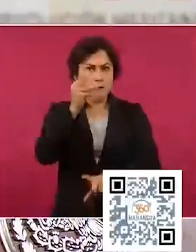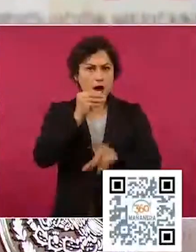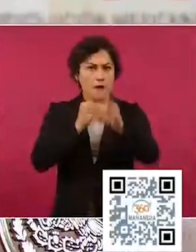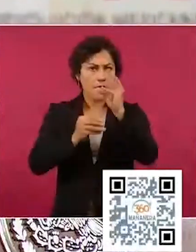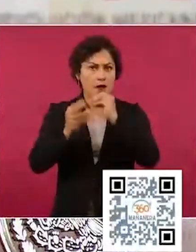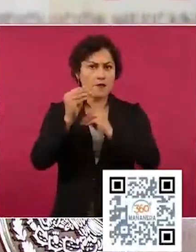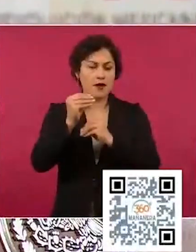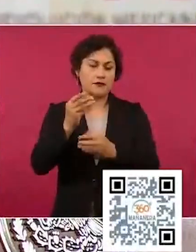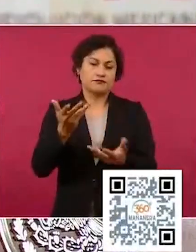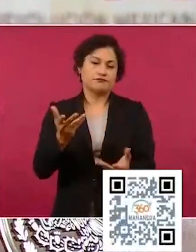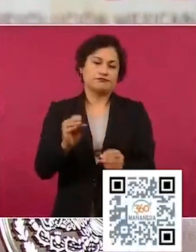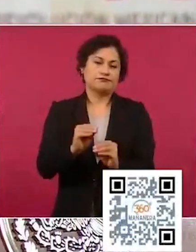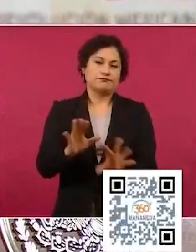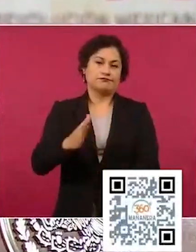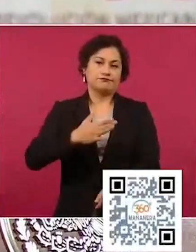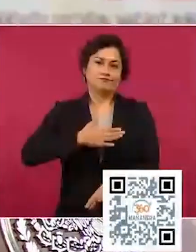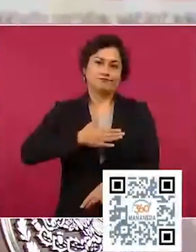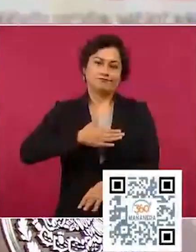Mater